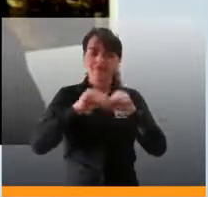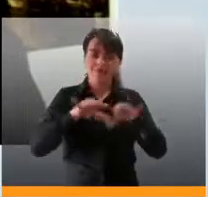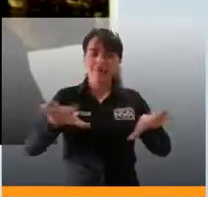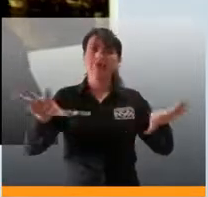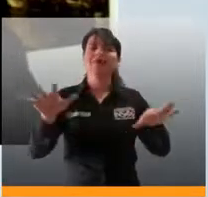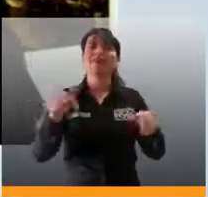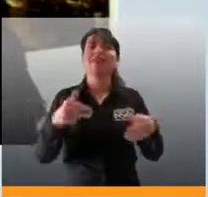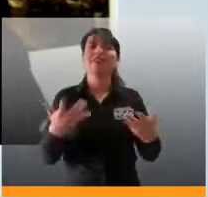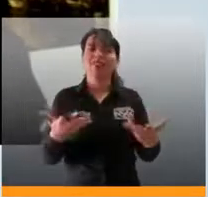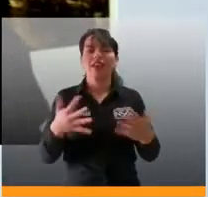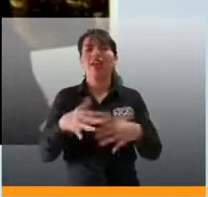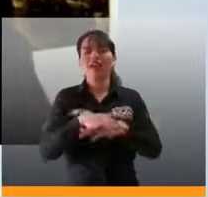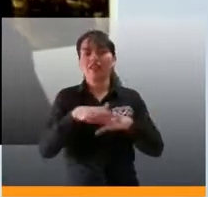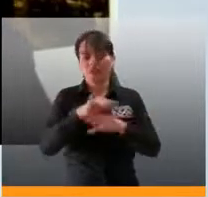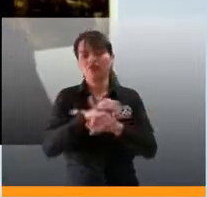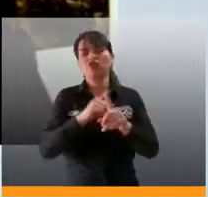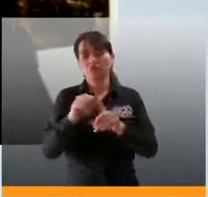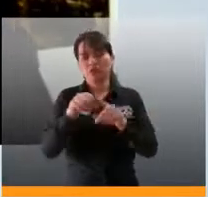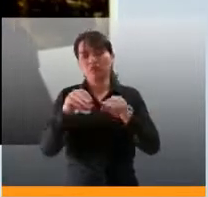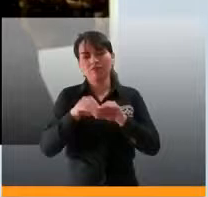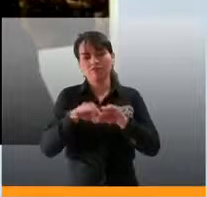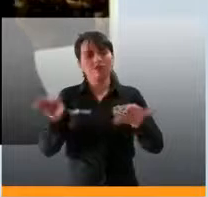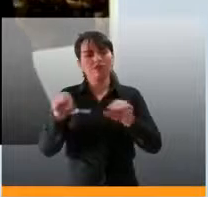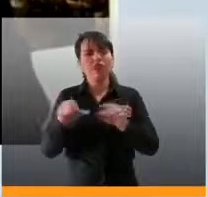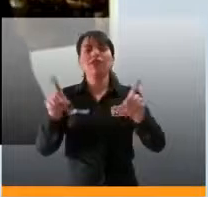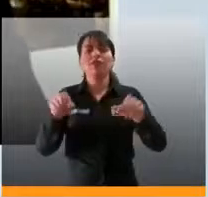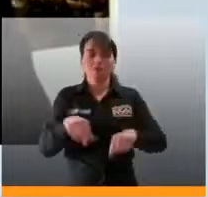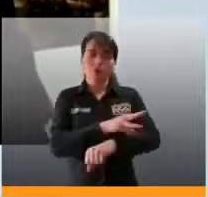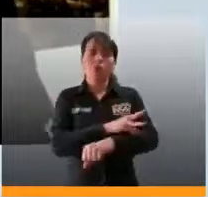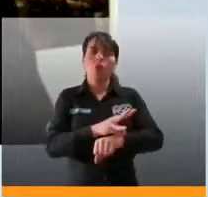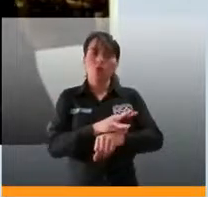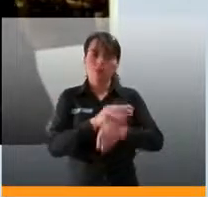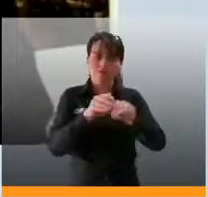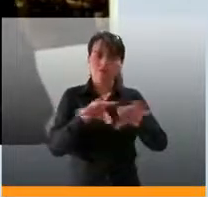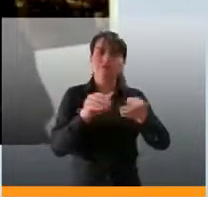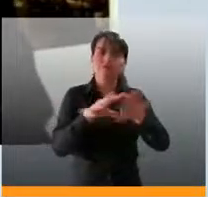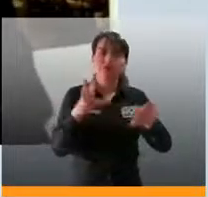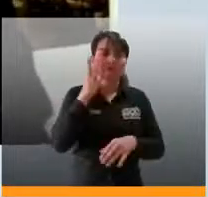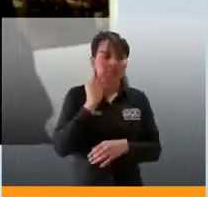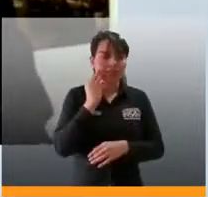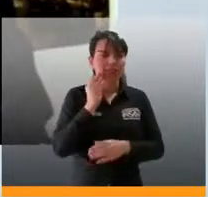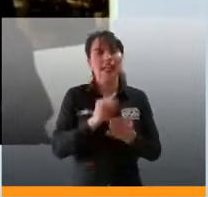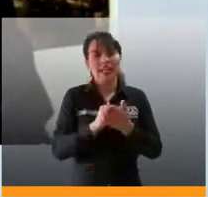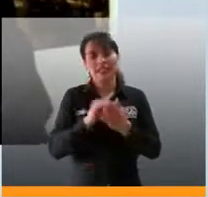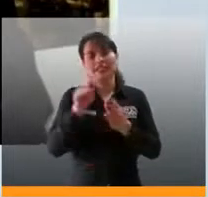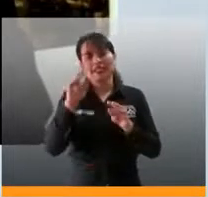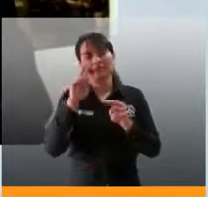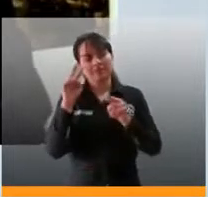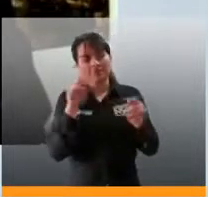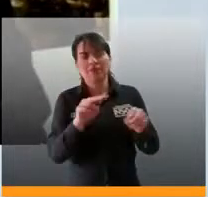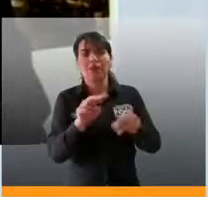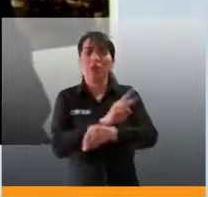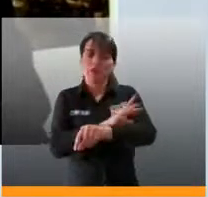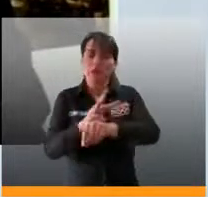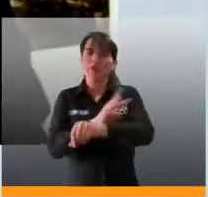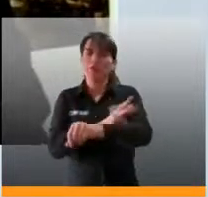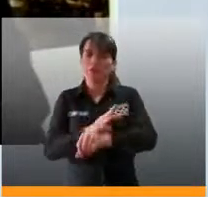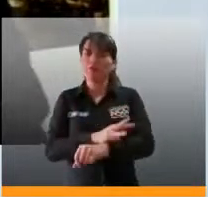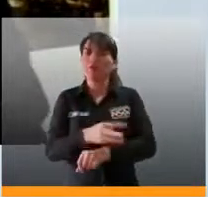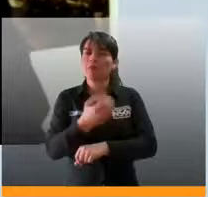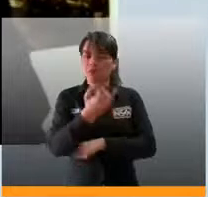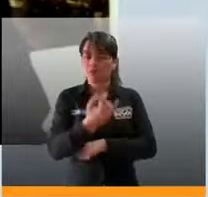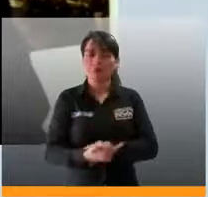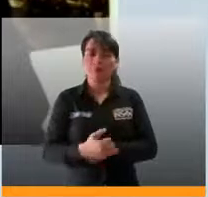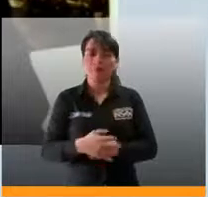publicadas a través de nuestras redes sociales, pero también de nuestra página web, y con ellos podíamos compartir cada uno de esos enlaces. Los recrearques se